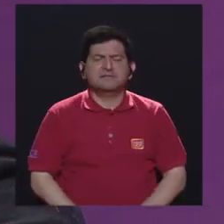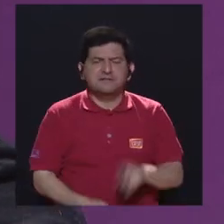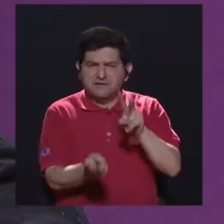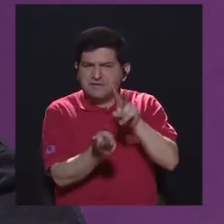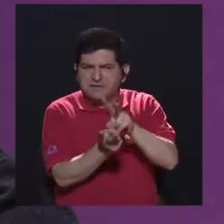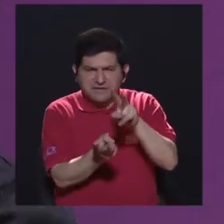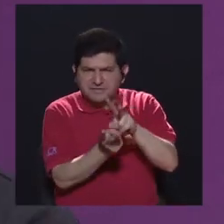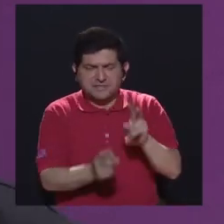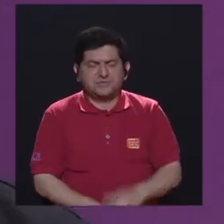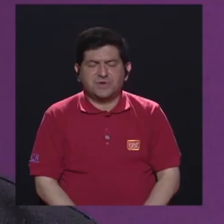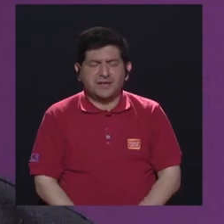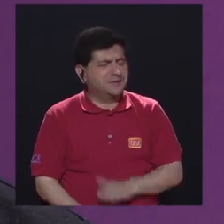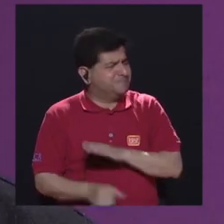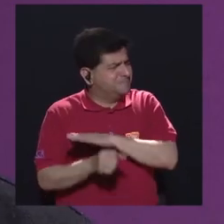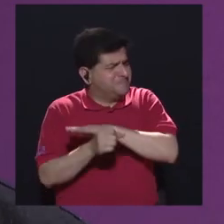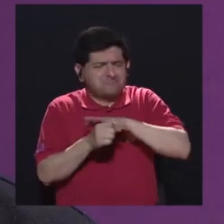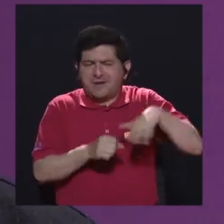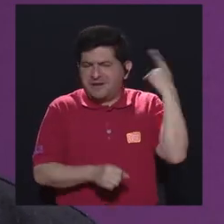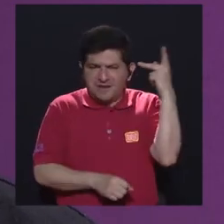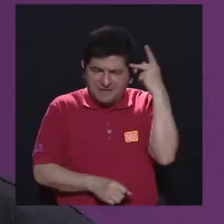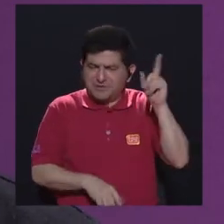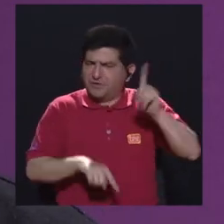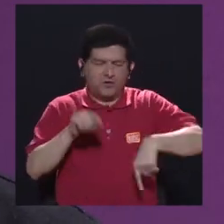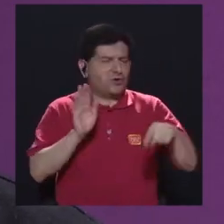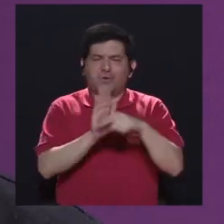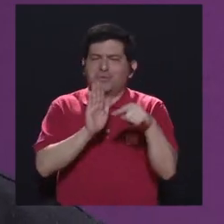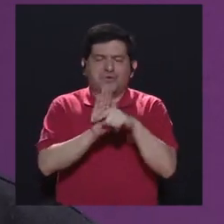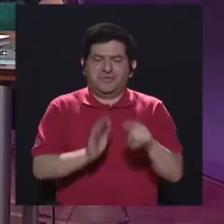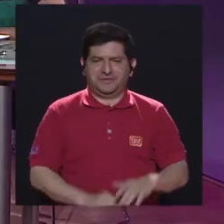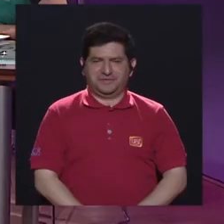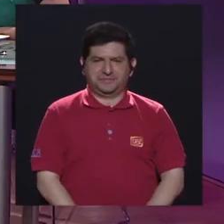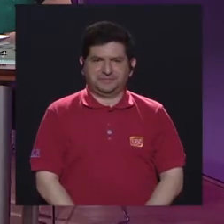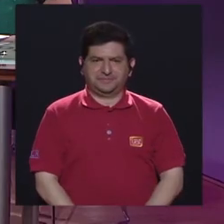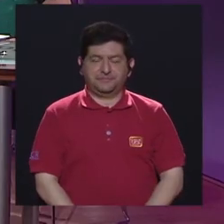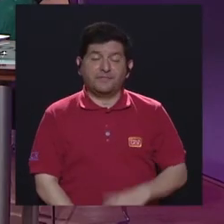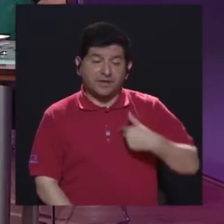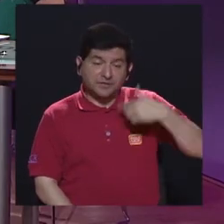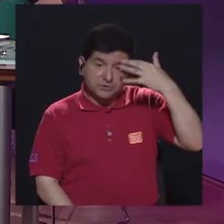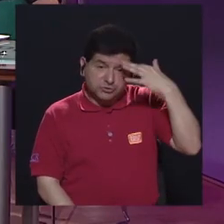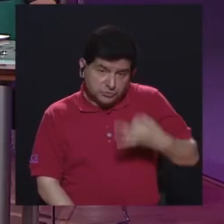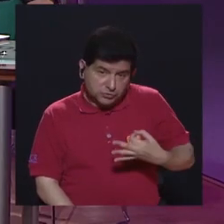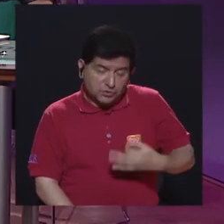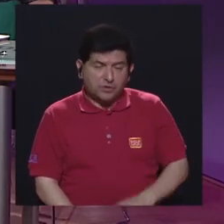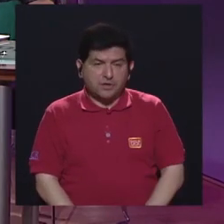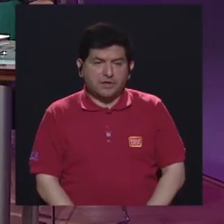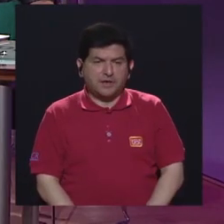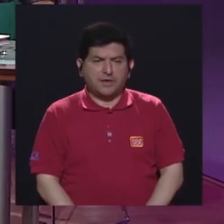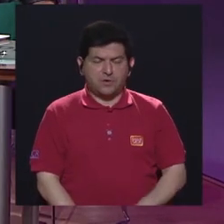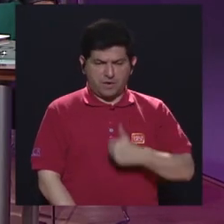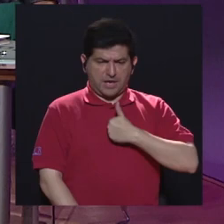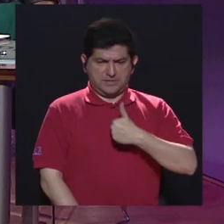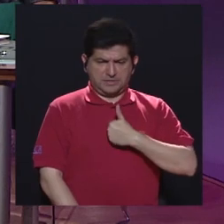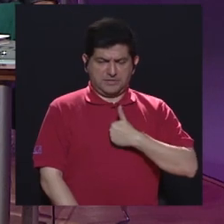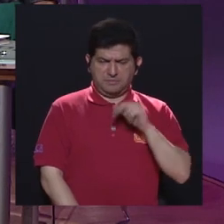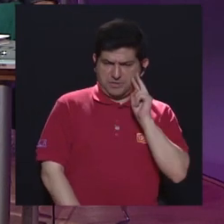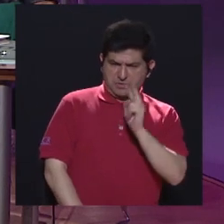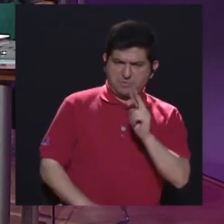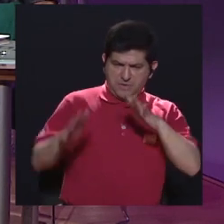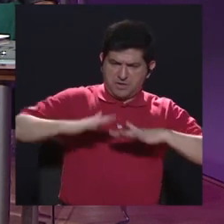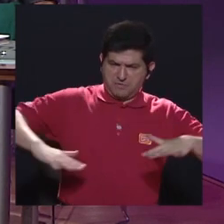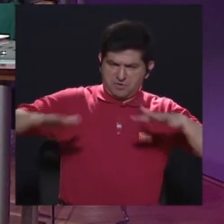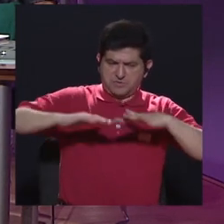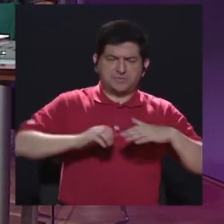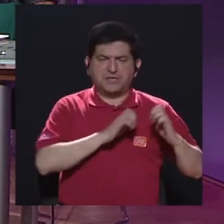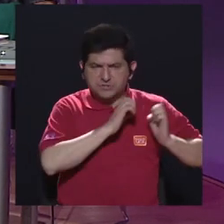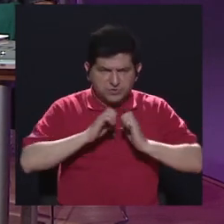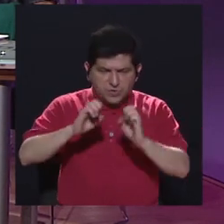político y no se puede negar. Yo creo que en medida que puedo reconocerme en algunos espacios como una